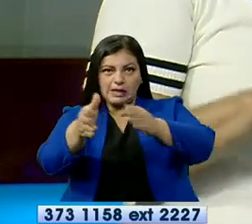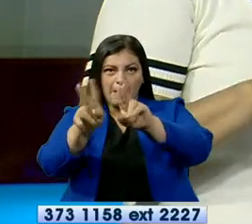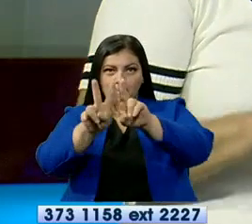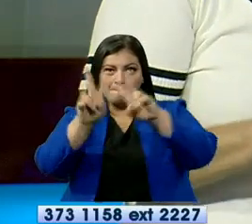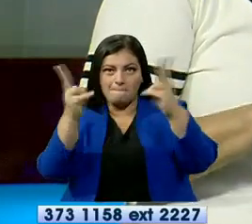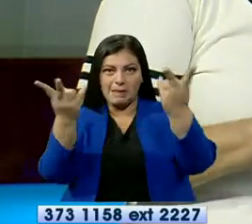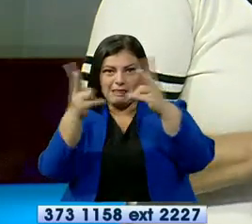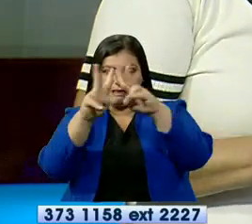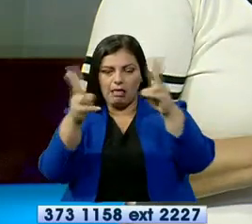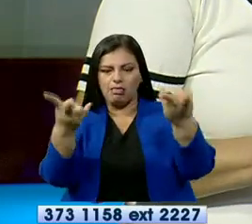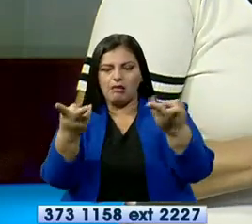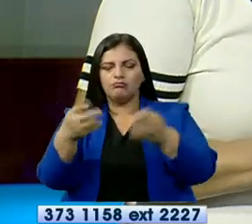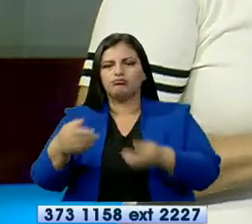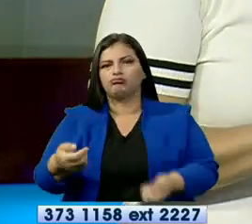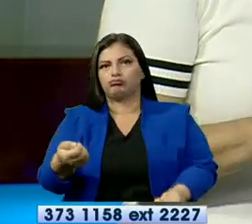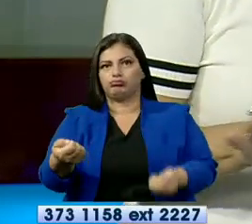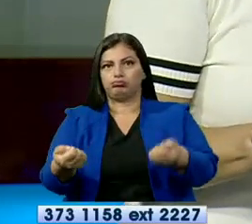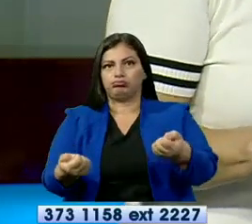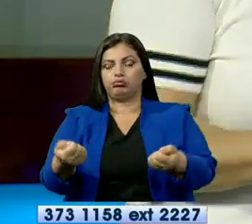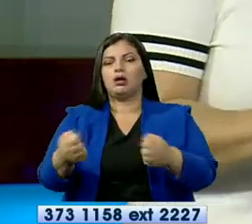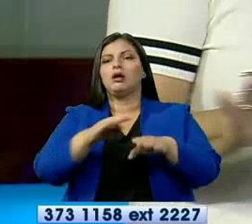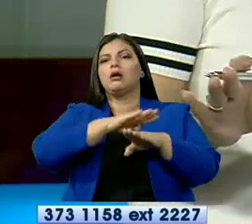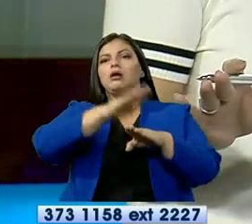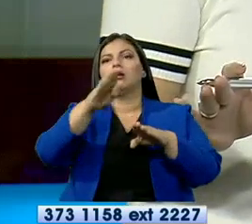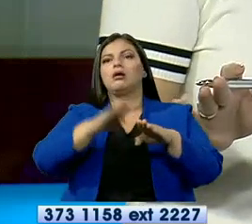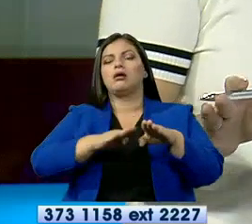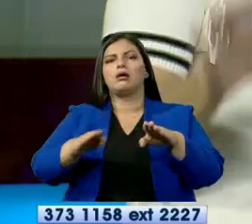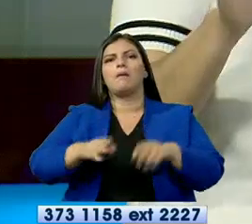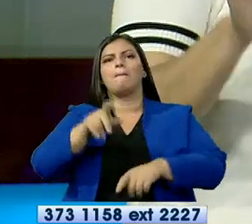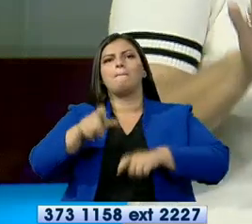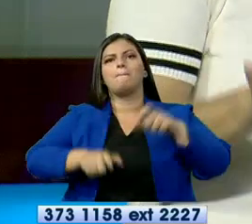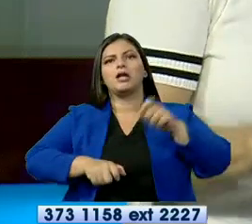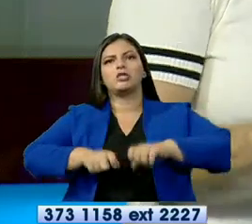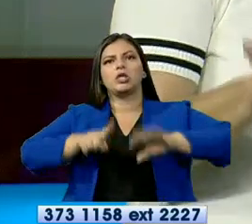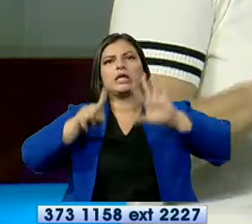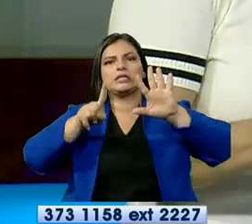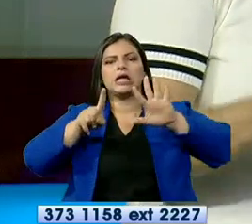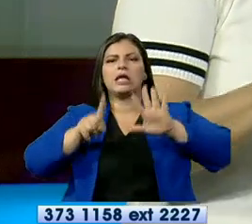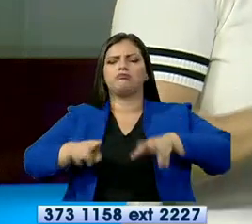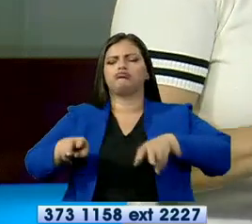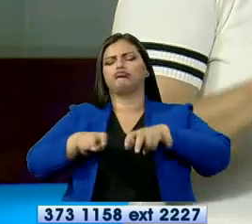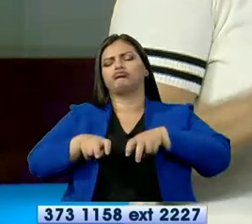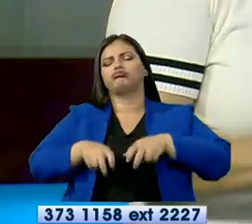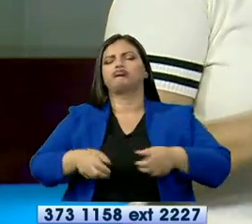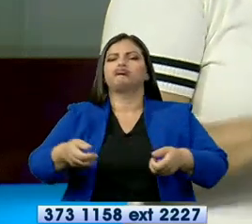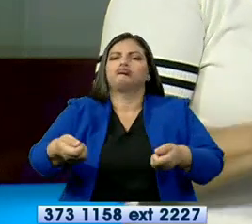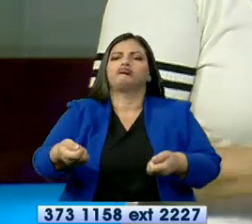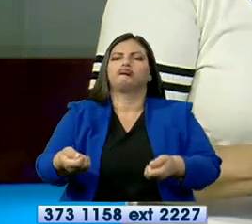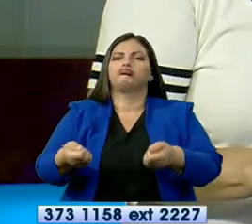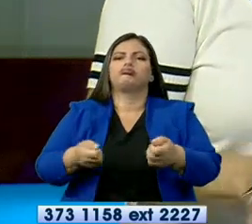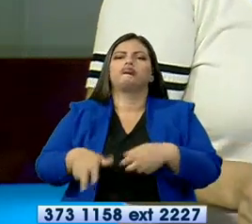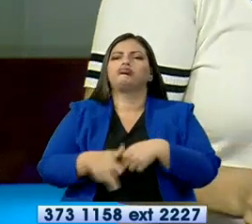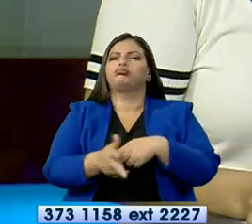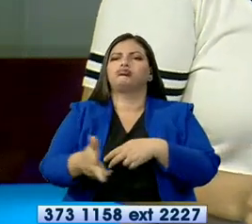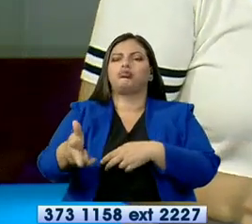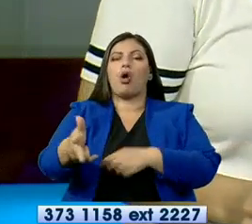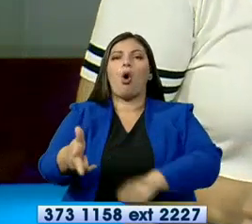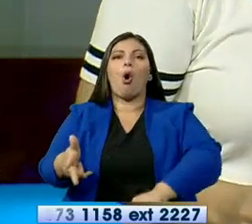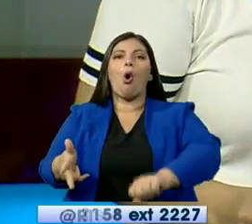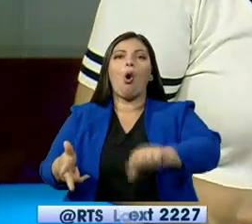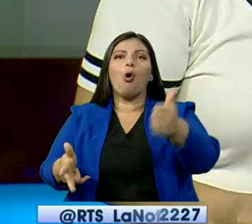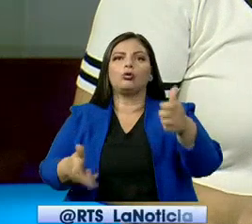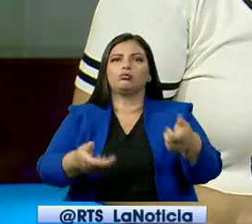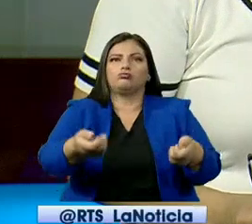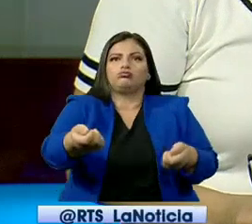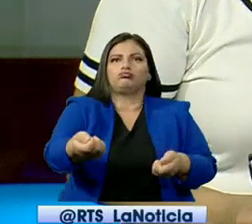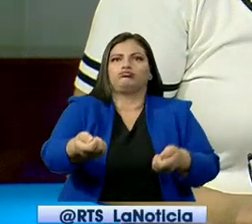viajaban 6 personas fue sorpresivamente embestida por un contenedor lleno de banano que se